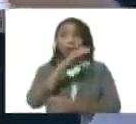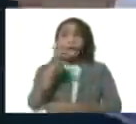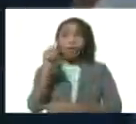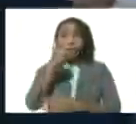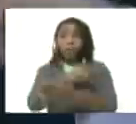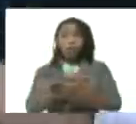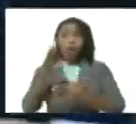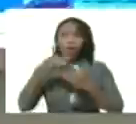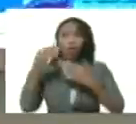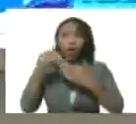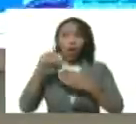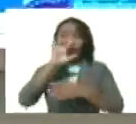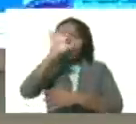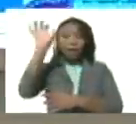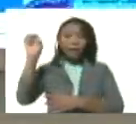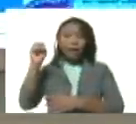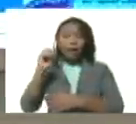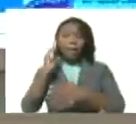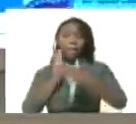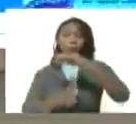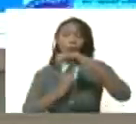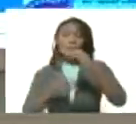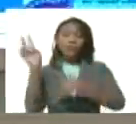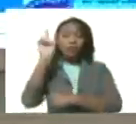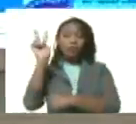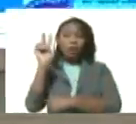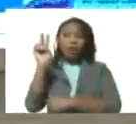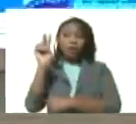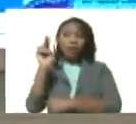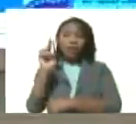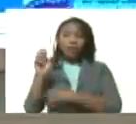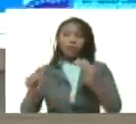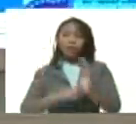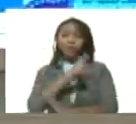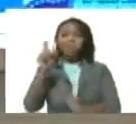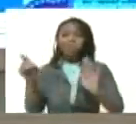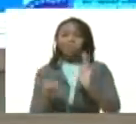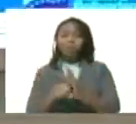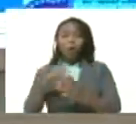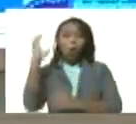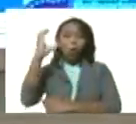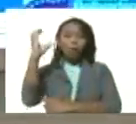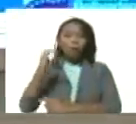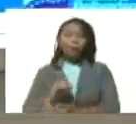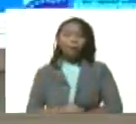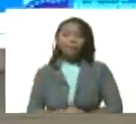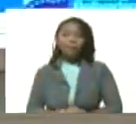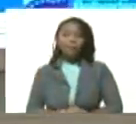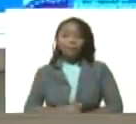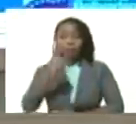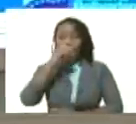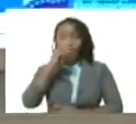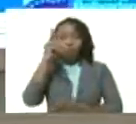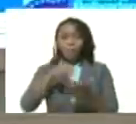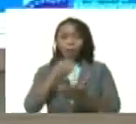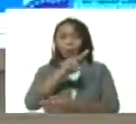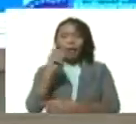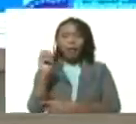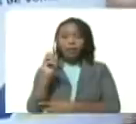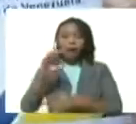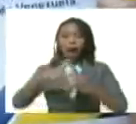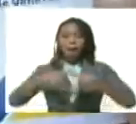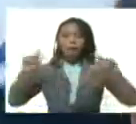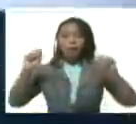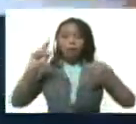para los países que acogen a migrantes venezolanos. Casi todo en su totalidad fue para Colombia. En el año 2020, Japón